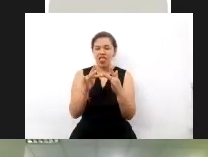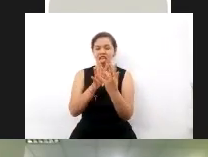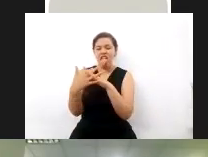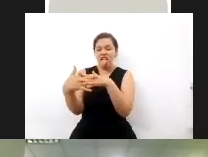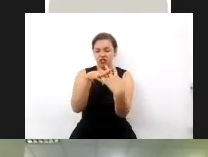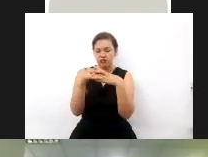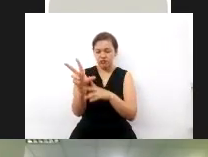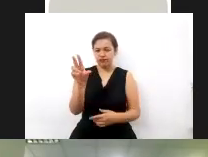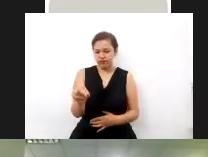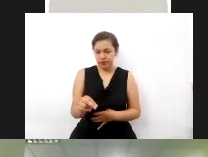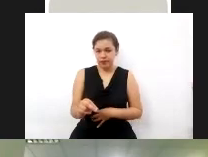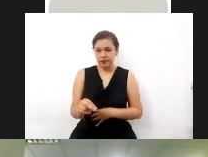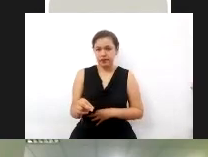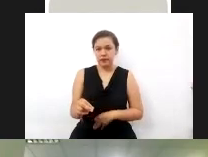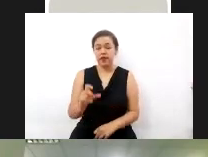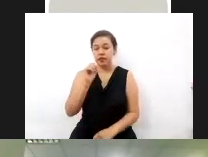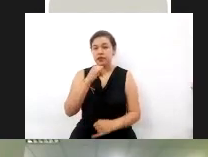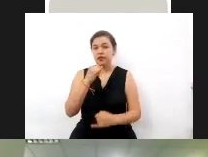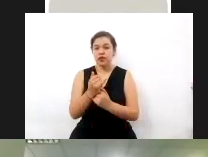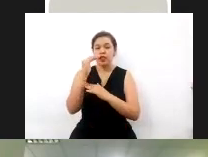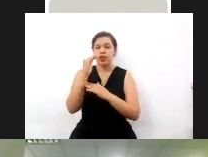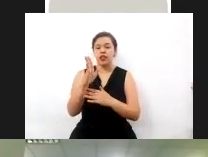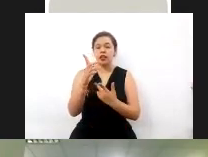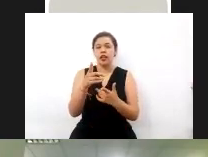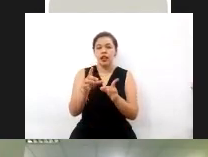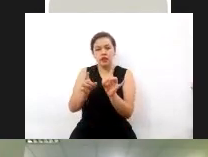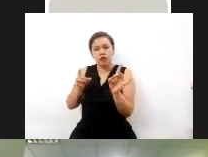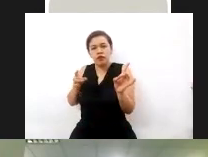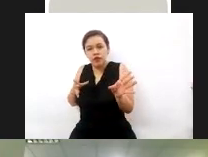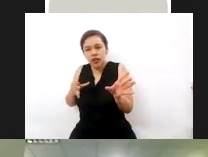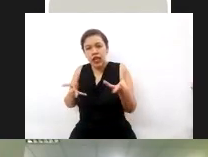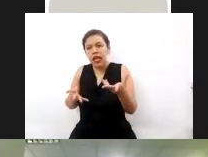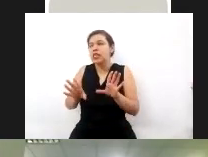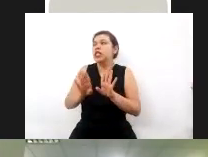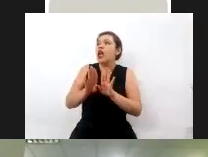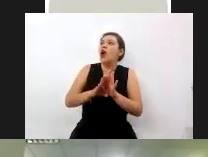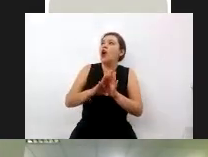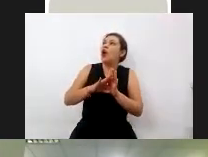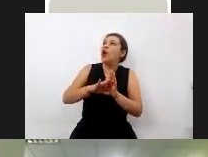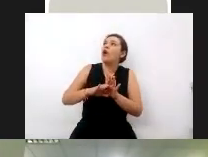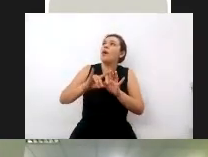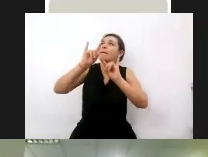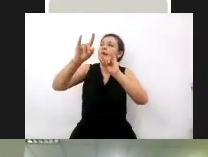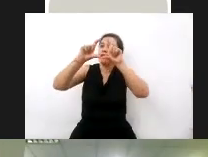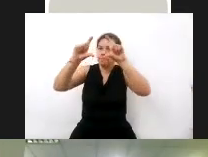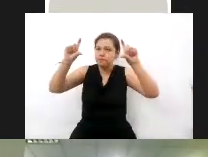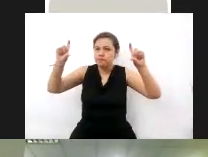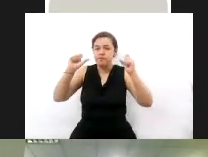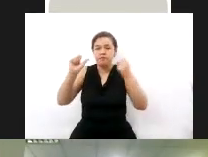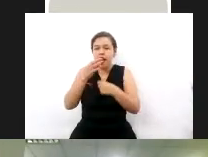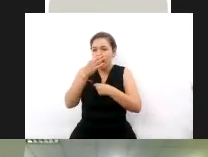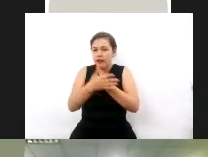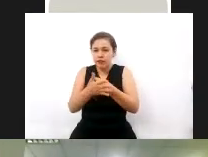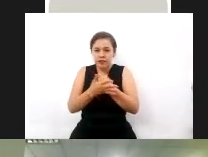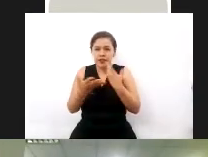y delimitarlo con flechas o a lo mejor poner algún letrero o a lo mejor la idea es